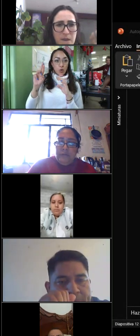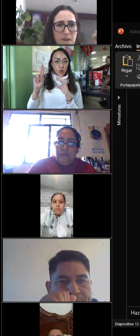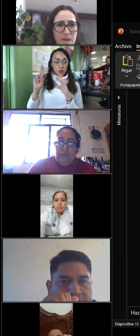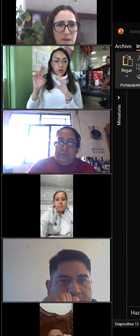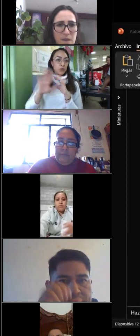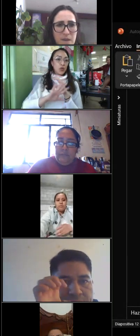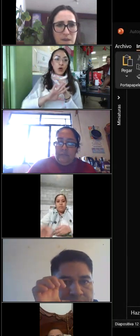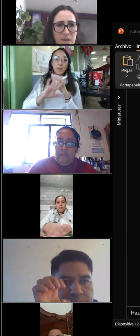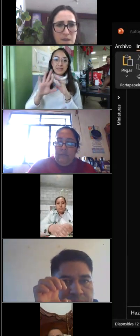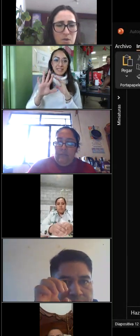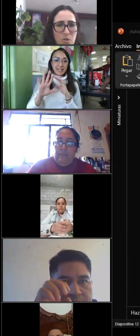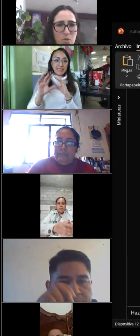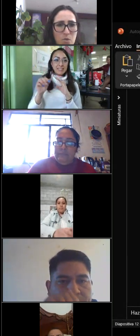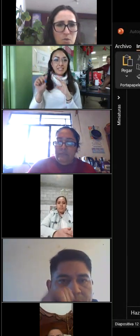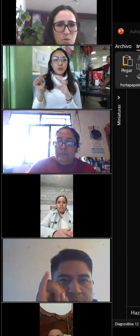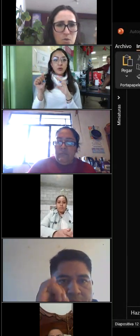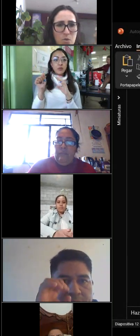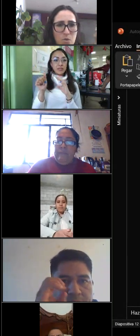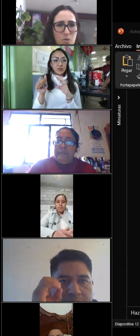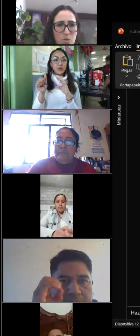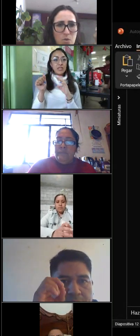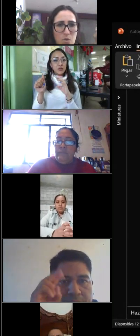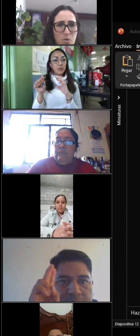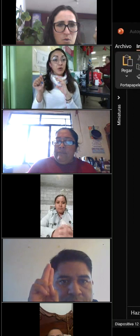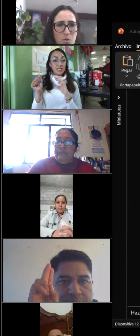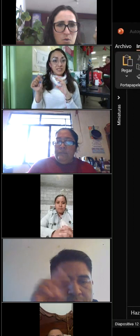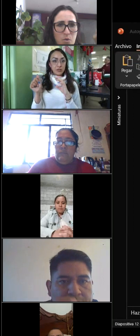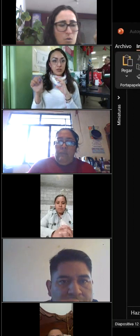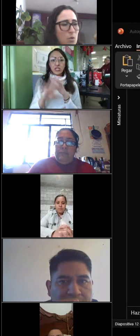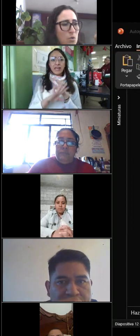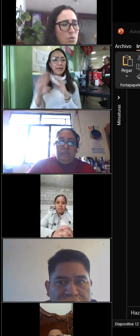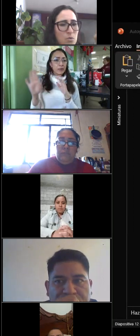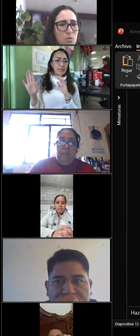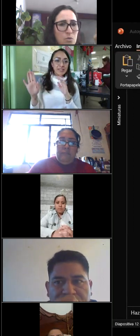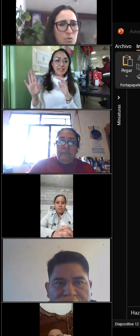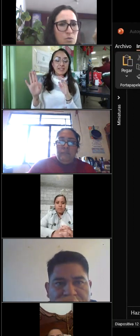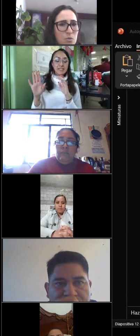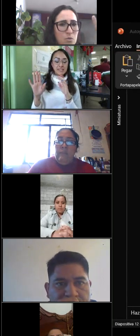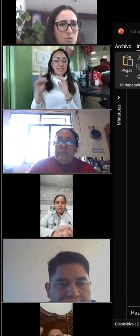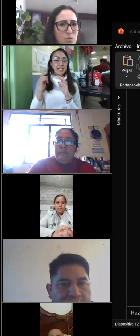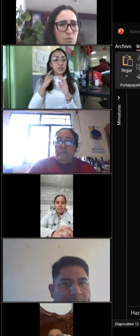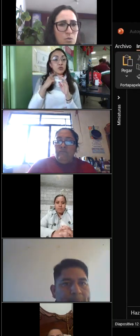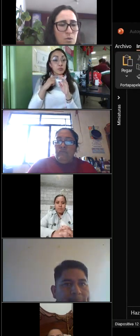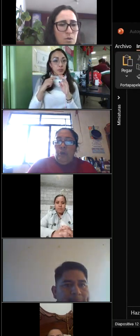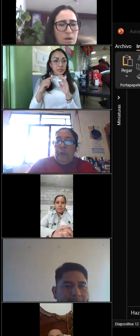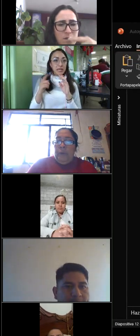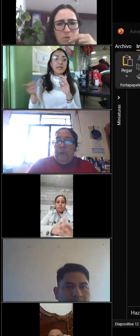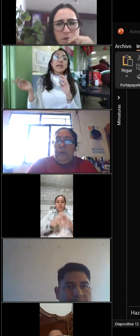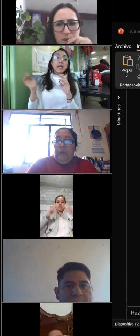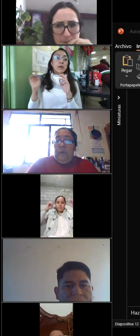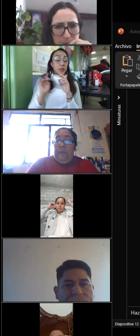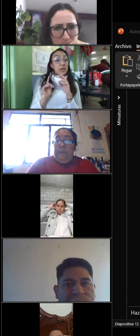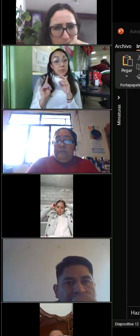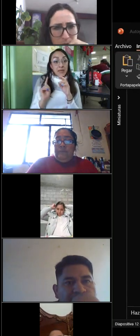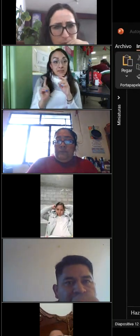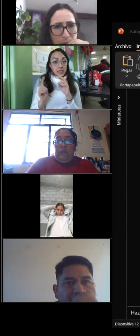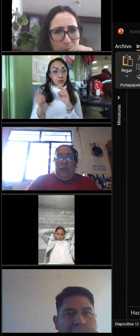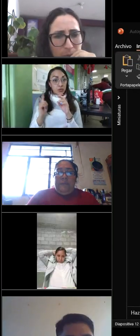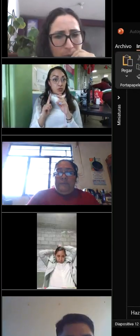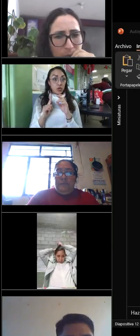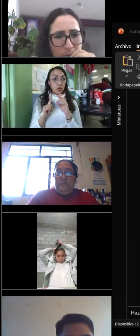O, U, no pasa nada si no pongo mayúsculas o pongo acentos. En la lengua de señas, les decía, eso no importa. Pero